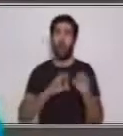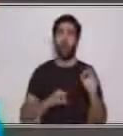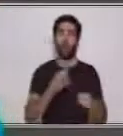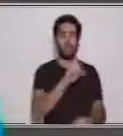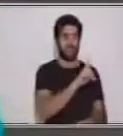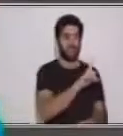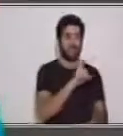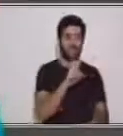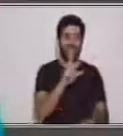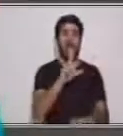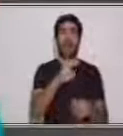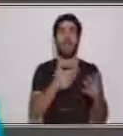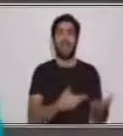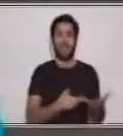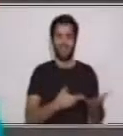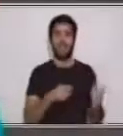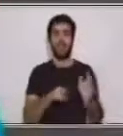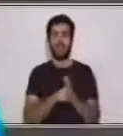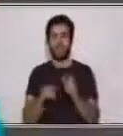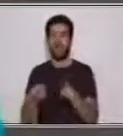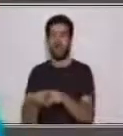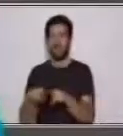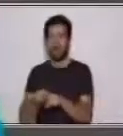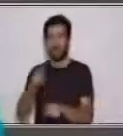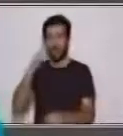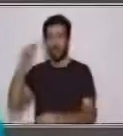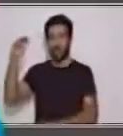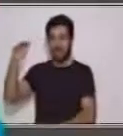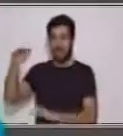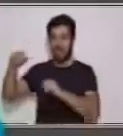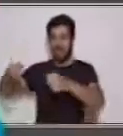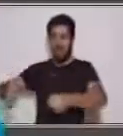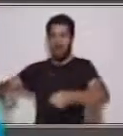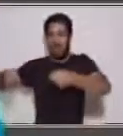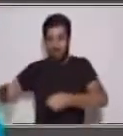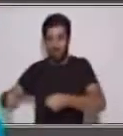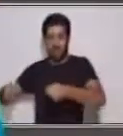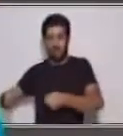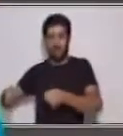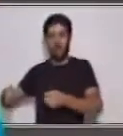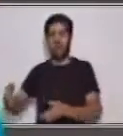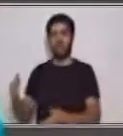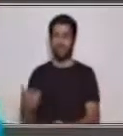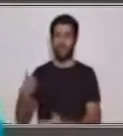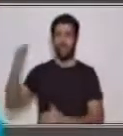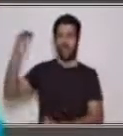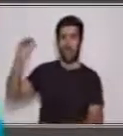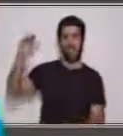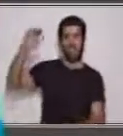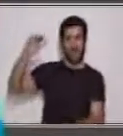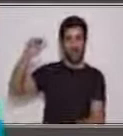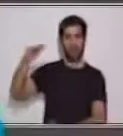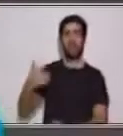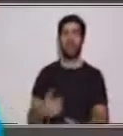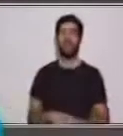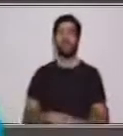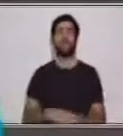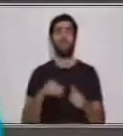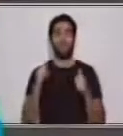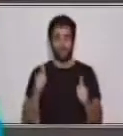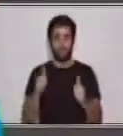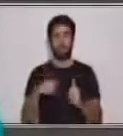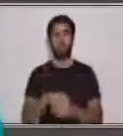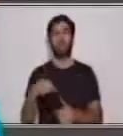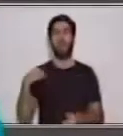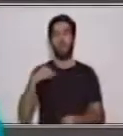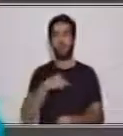mismo que un quintal. Esas son algunas medidas que tú debes de tener ahí muy presente para poder utilizarlas en su momento. Bueno,